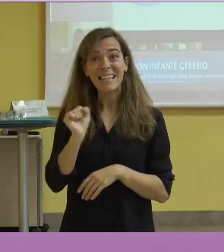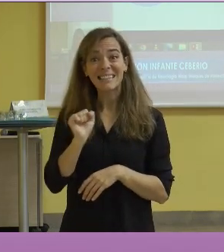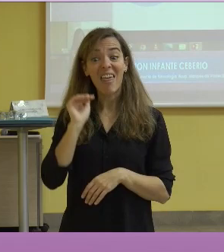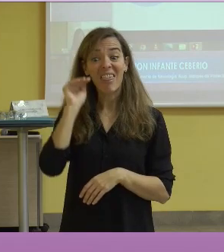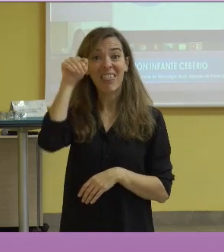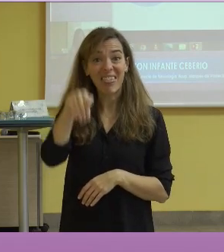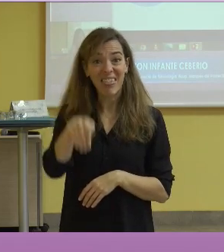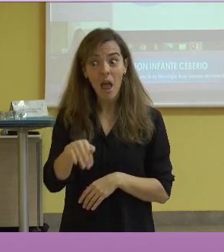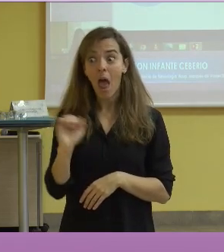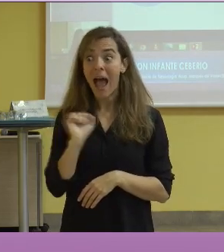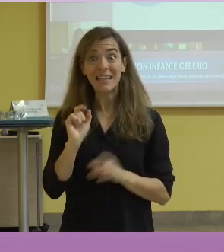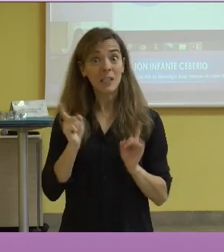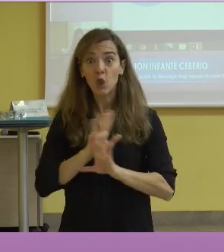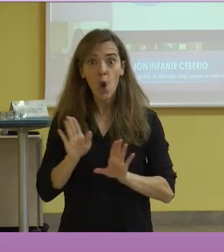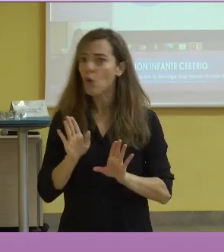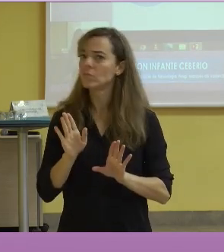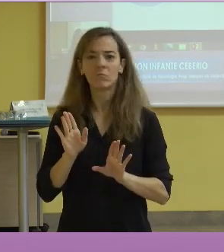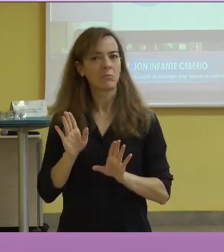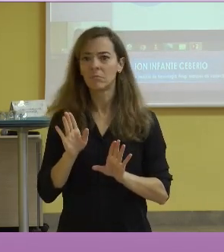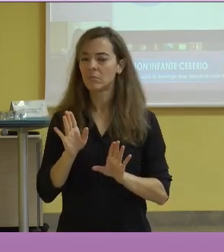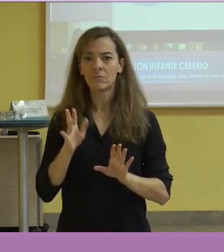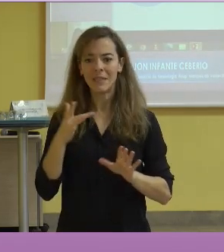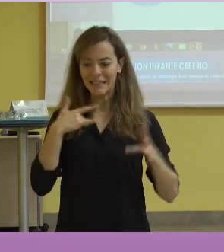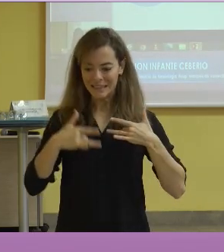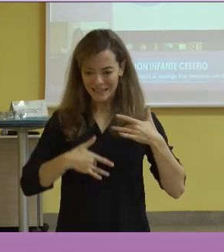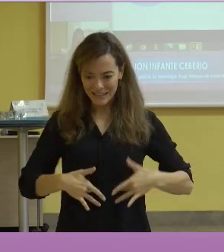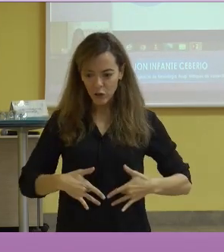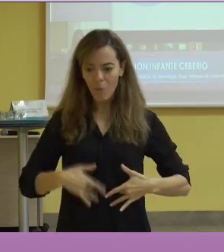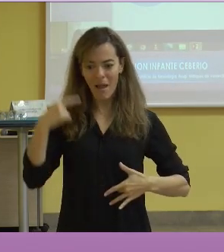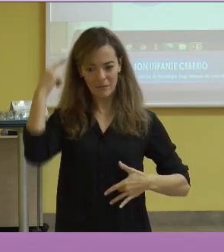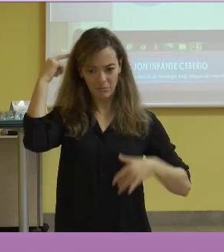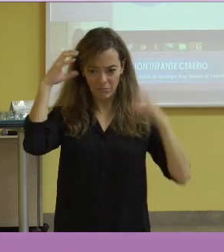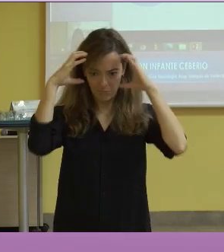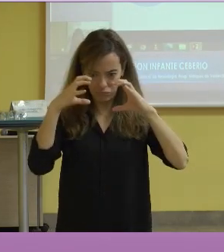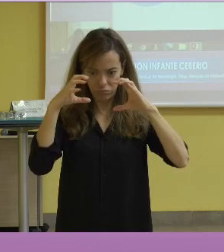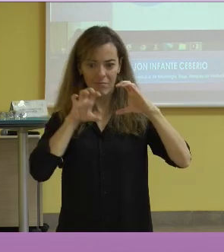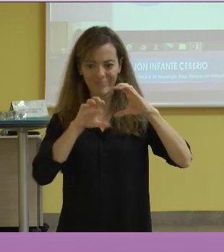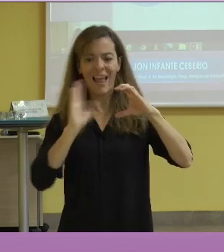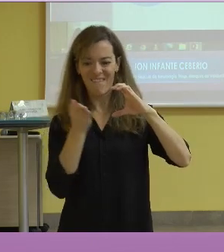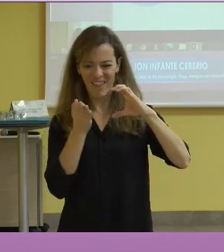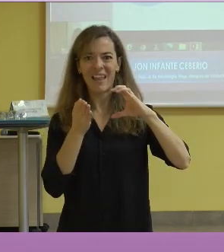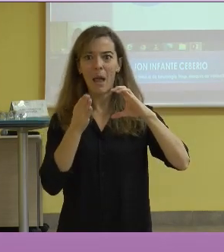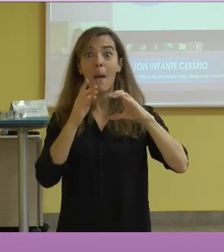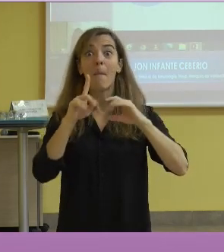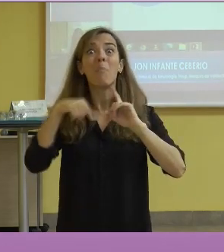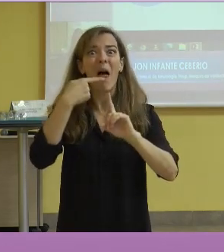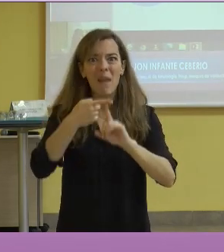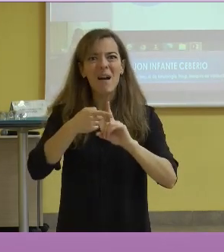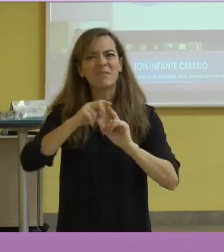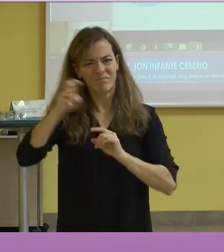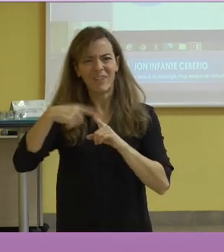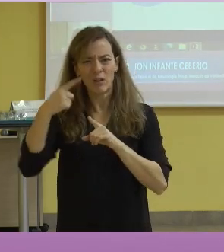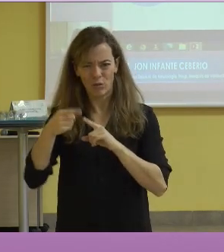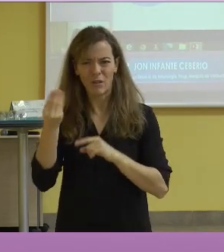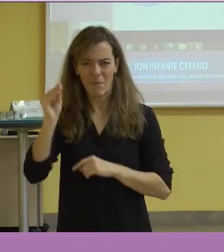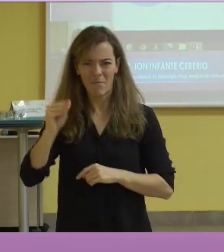tienen ataxia, es decir, no solo van a tener los síntomas de afectación del cerebelo y de sus vías. Suelen ser estas enfermedades más complejas